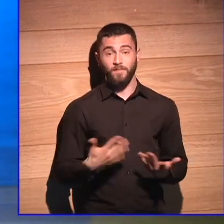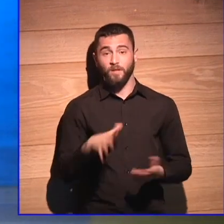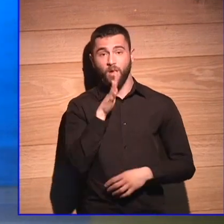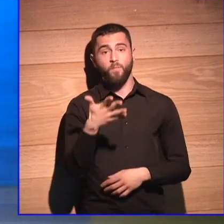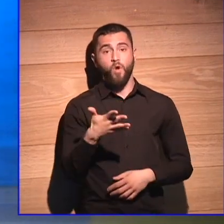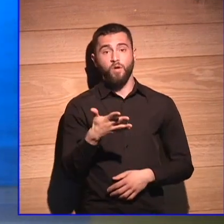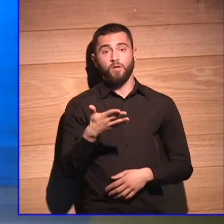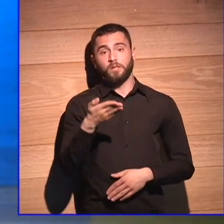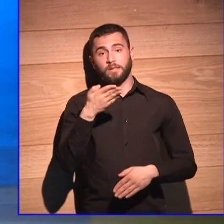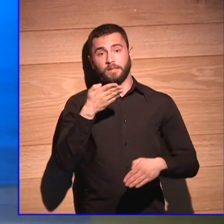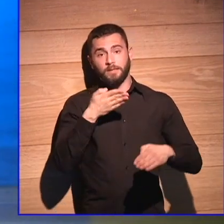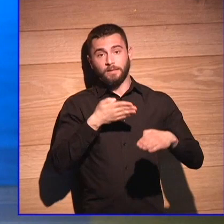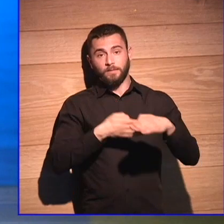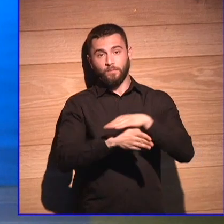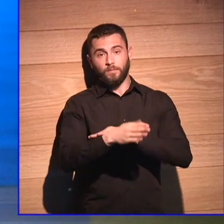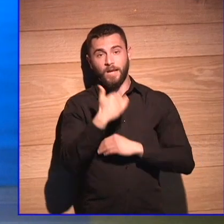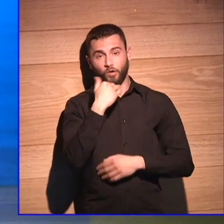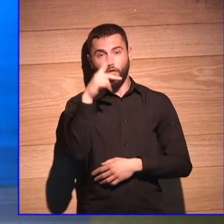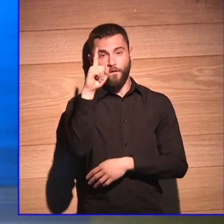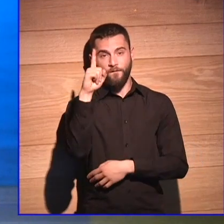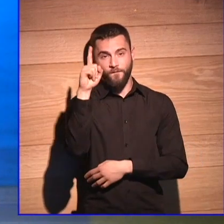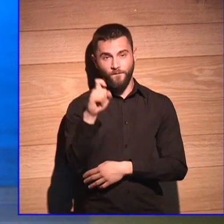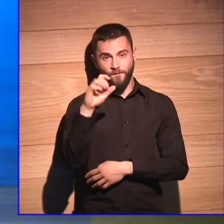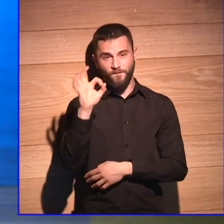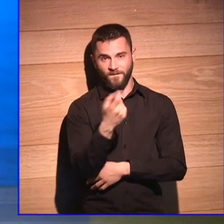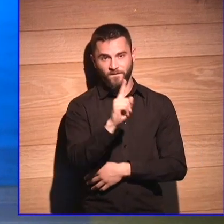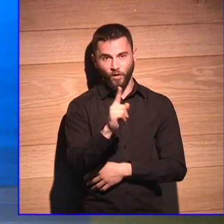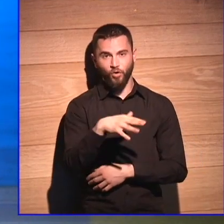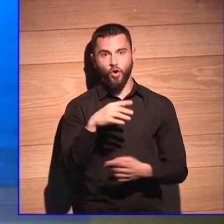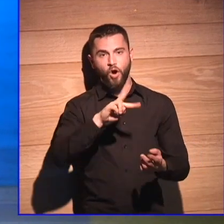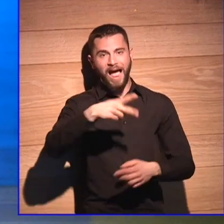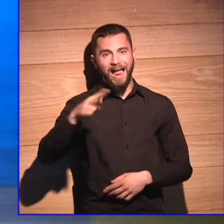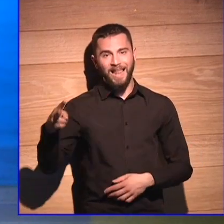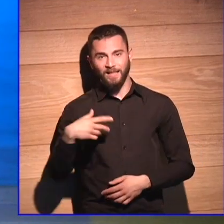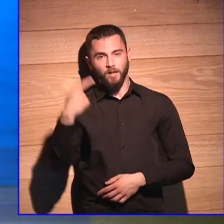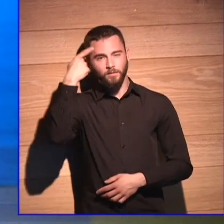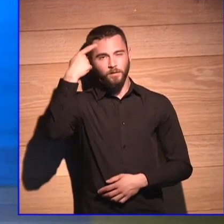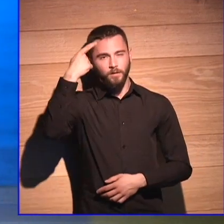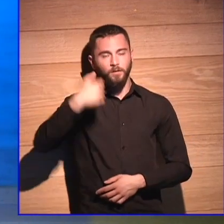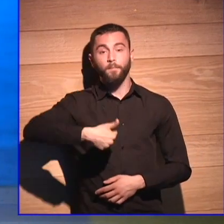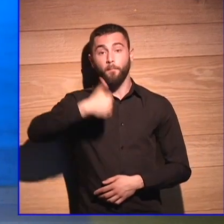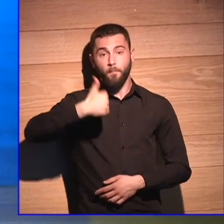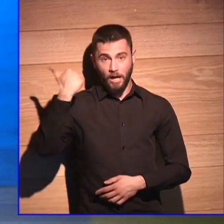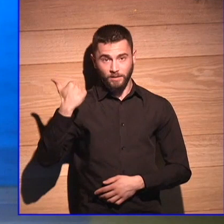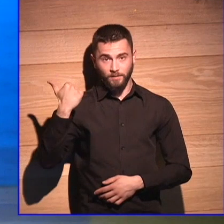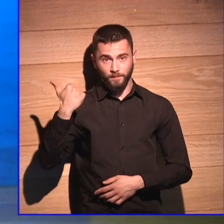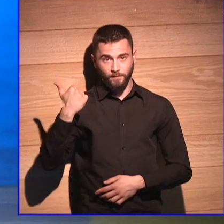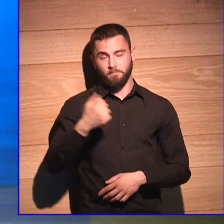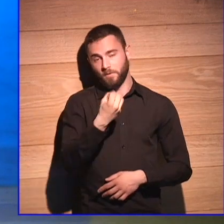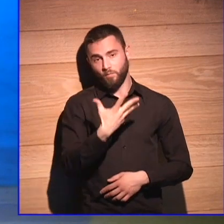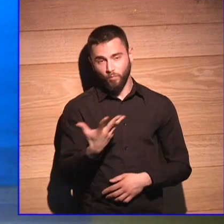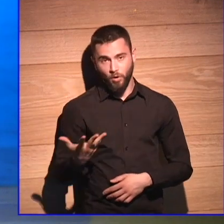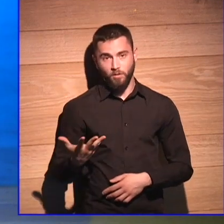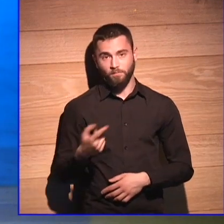introducen esto que no sea una cosa fija, sino que sea aleatoria para que te enganche más de, a ver, esta vez. Pero bueno,